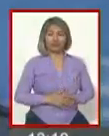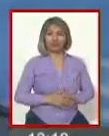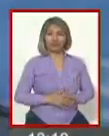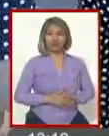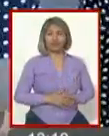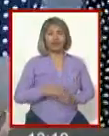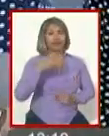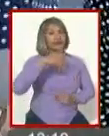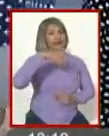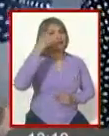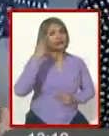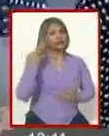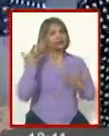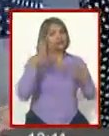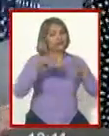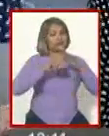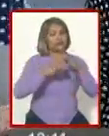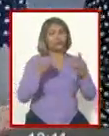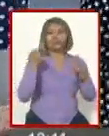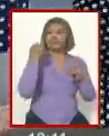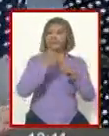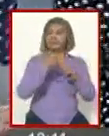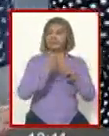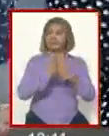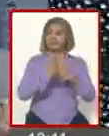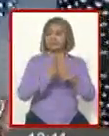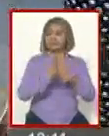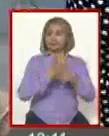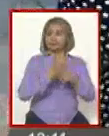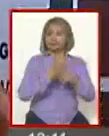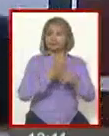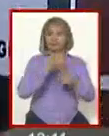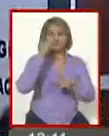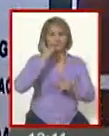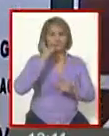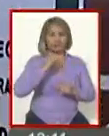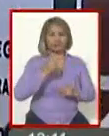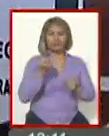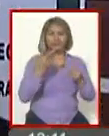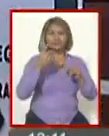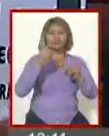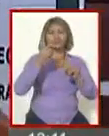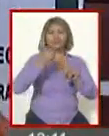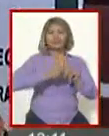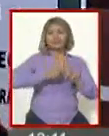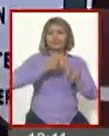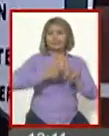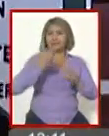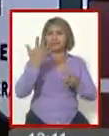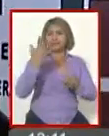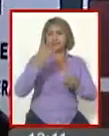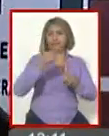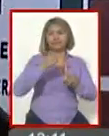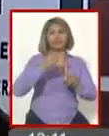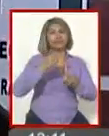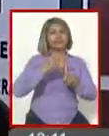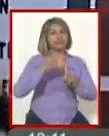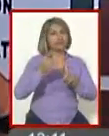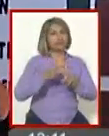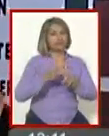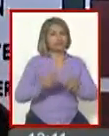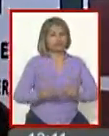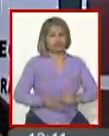se ponga violento y es que le produce golpes en el vientre y el bajo vientre, ¿no? ¿Cuántos meses estaba en gestación la mujer? 5 meses de